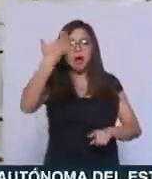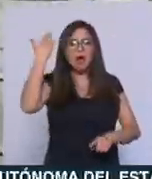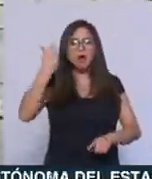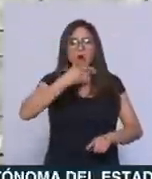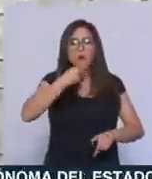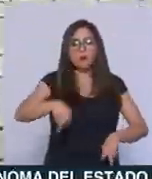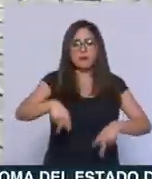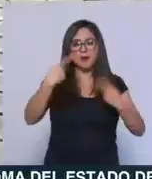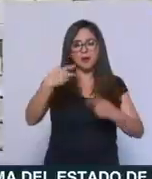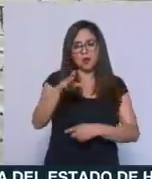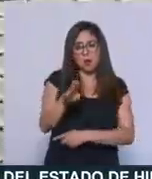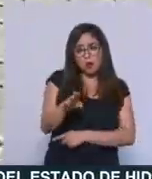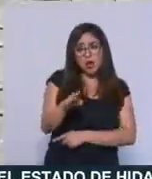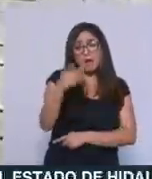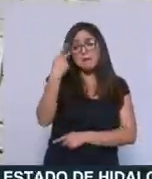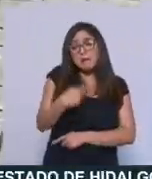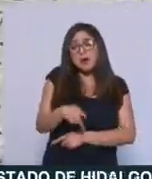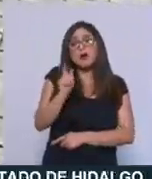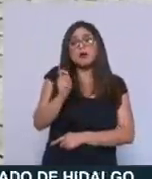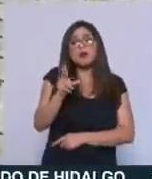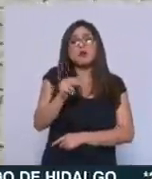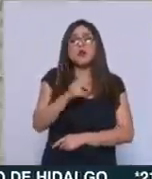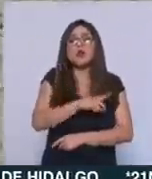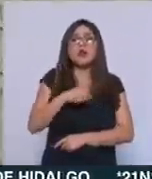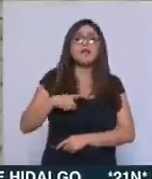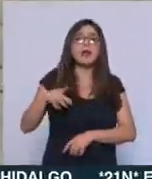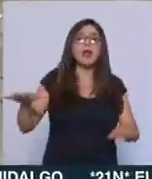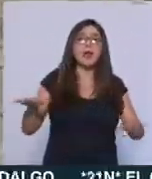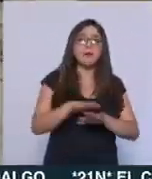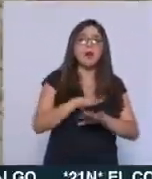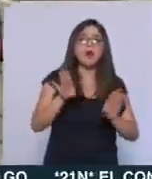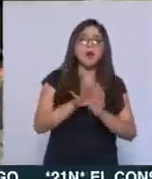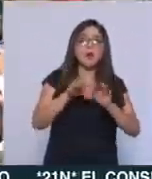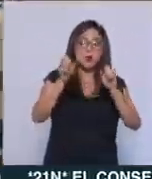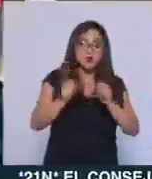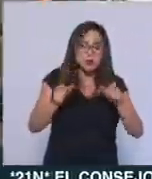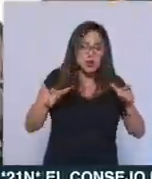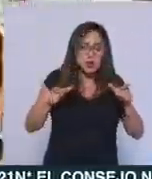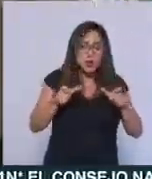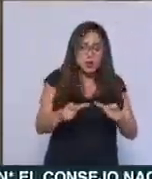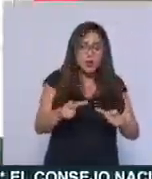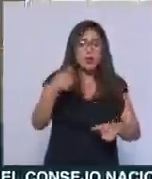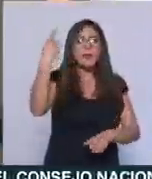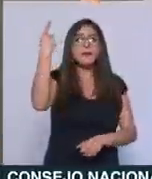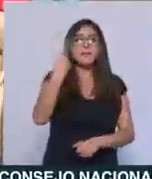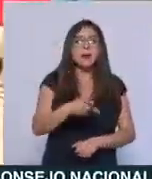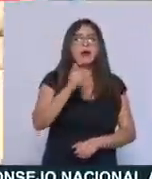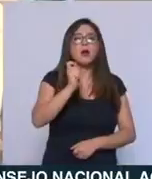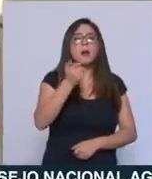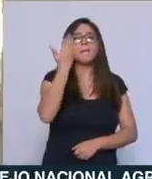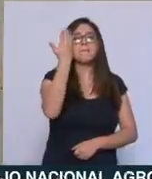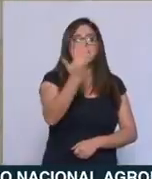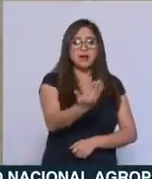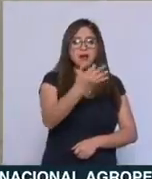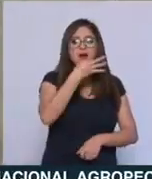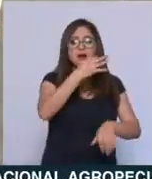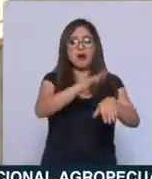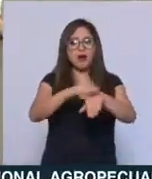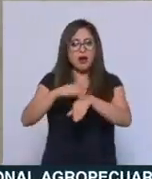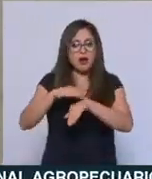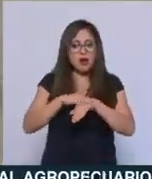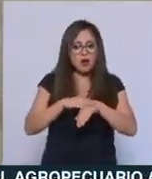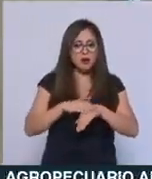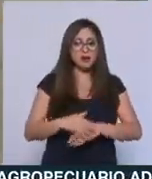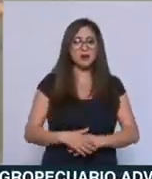los motivos por los cuales no se va a cambiar el modelo de seguridad. Sin embargo, resalta esta petición, este clamor. Fue de esta